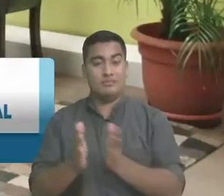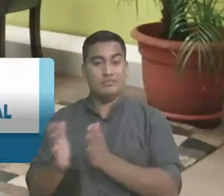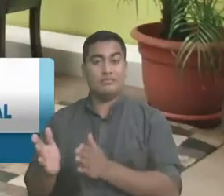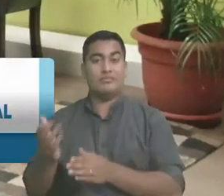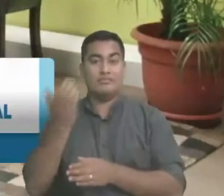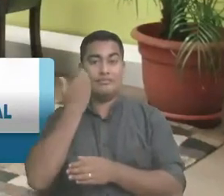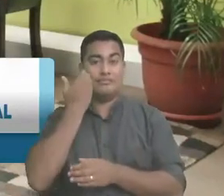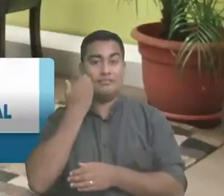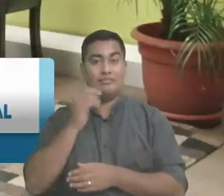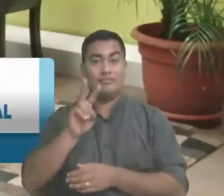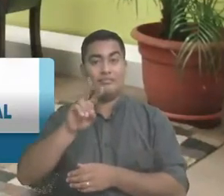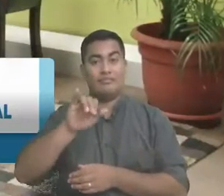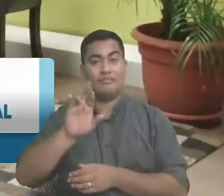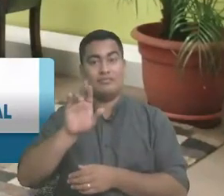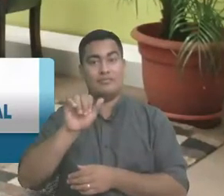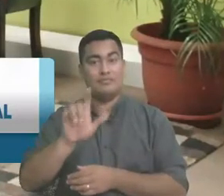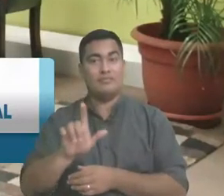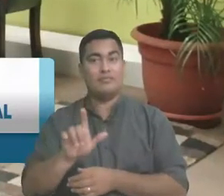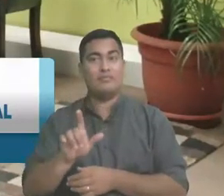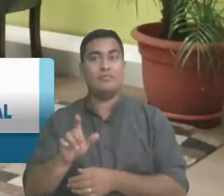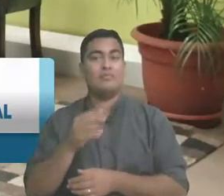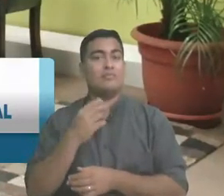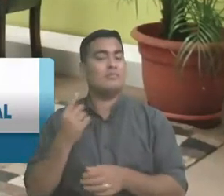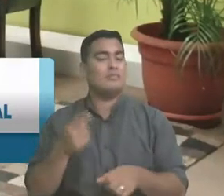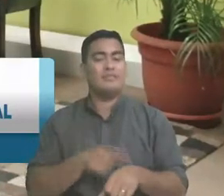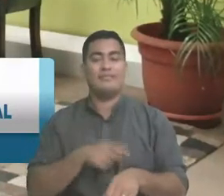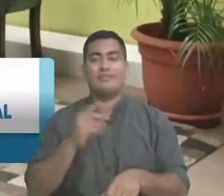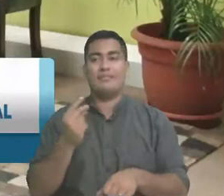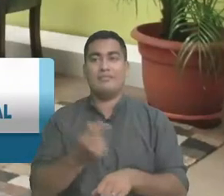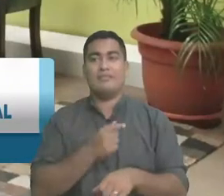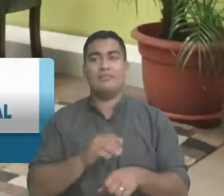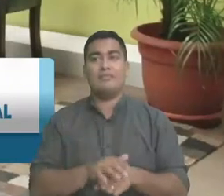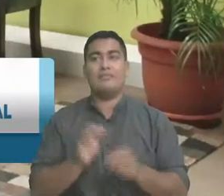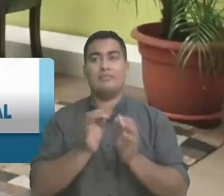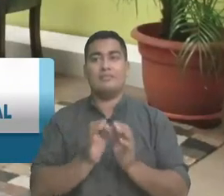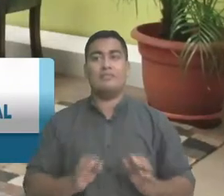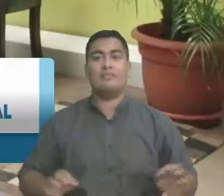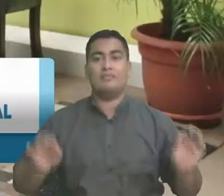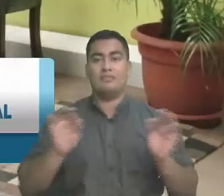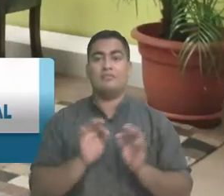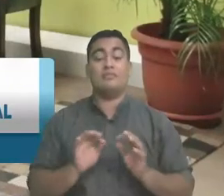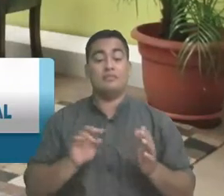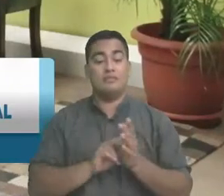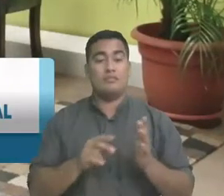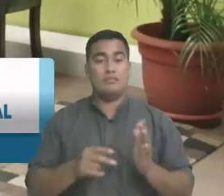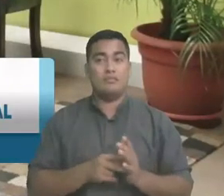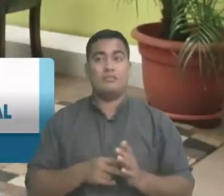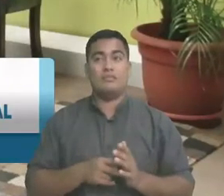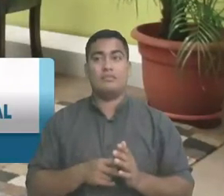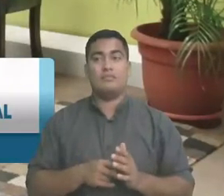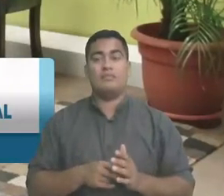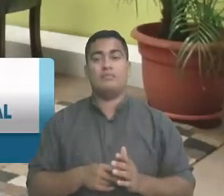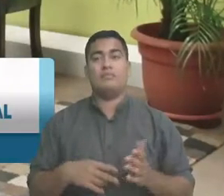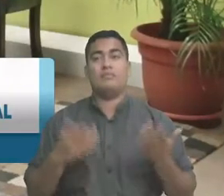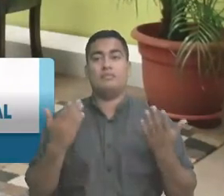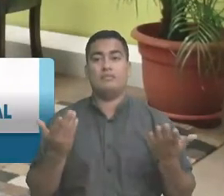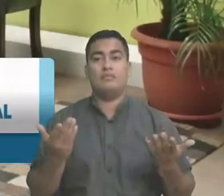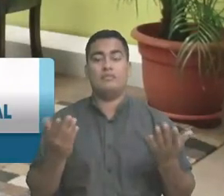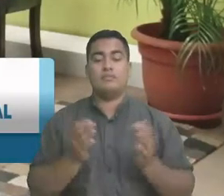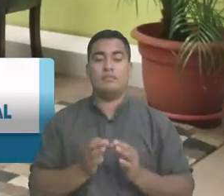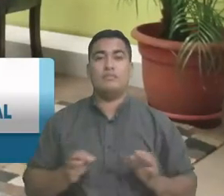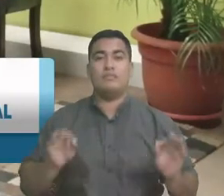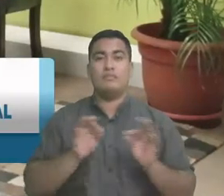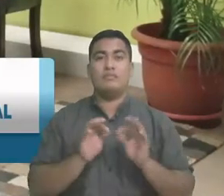las enfermedades virales son pasajeras en el cuerpo. Si no se le da el debido seguimiento, estas ya vuelven a ser un